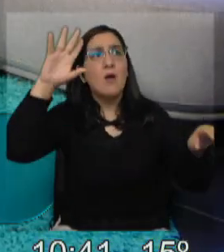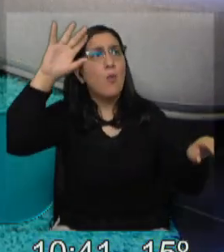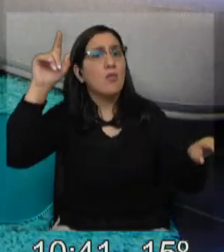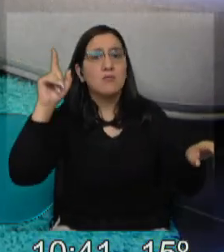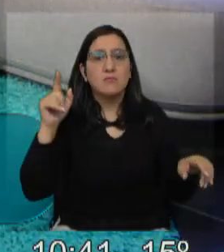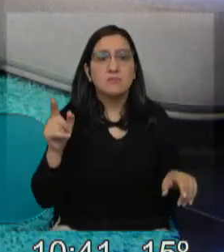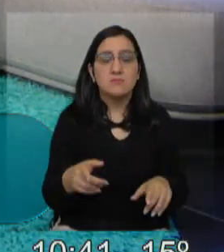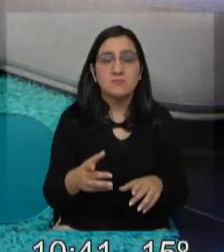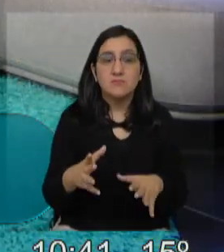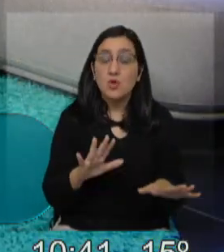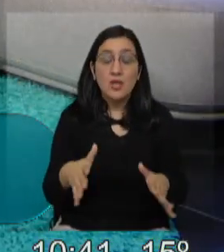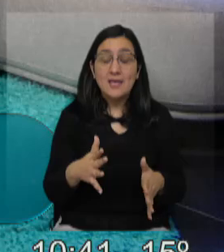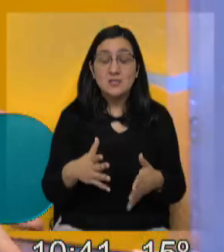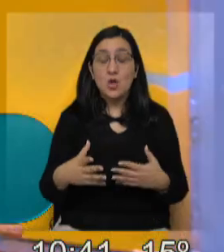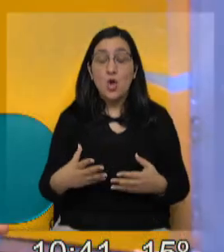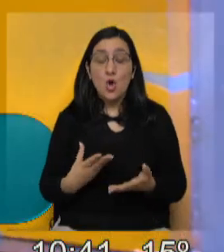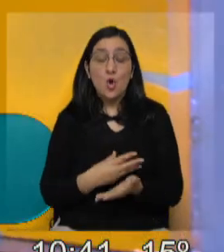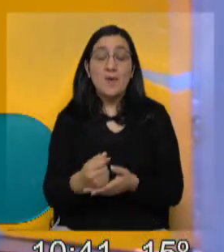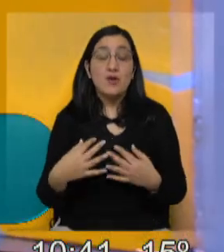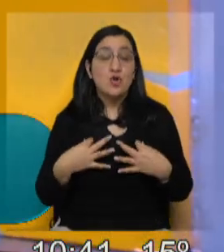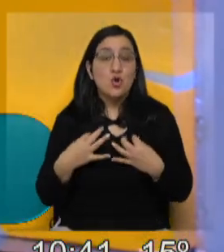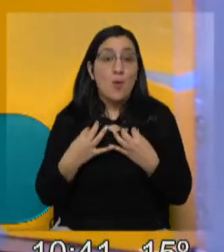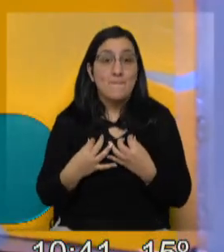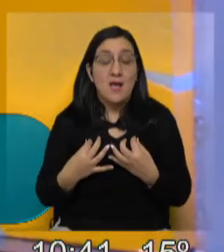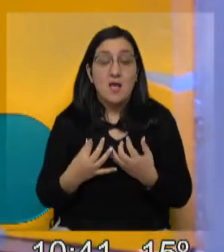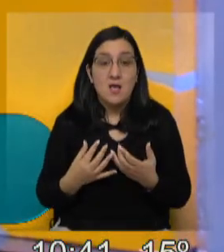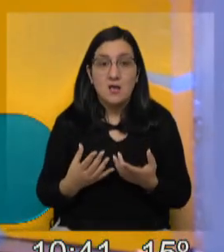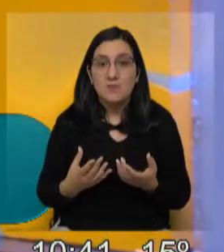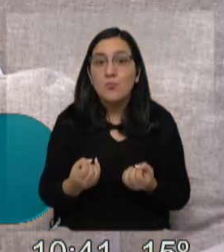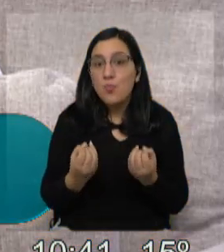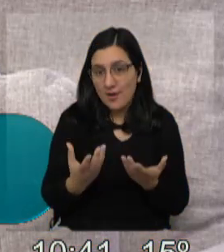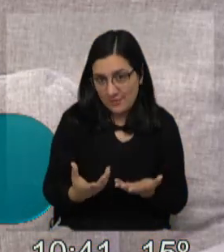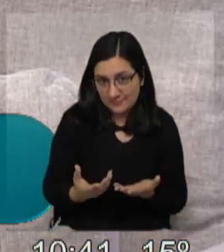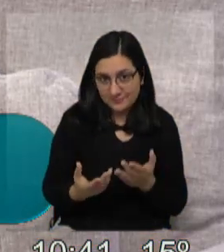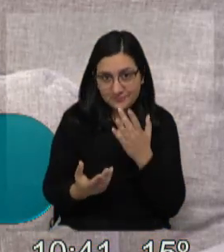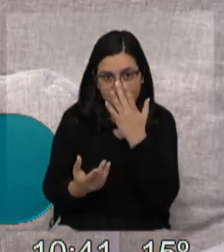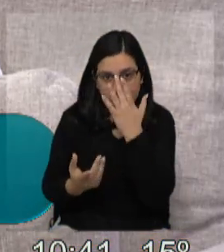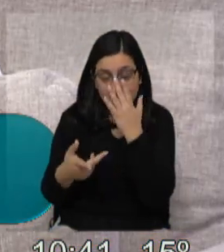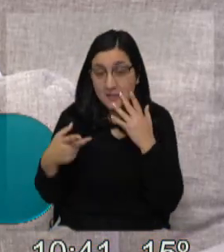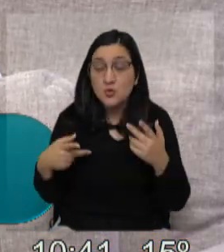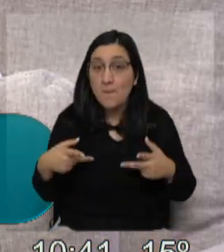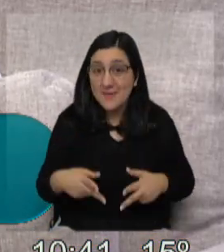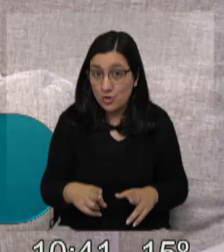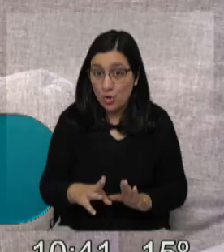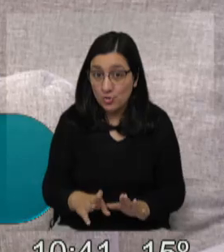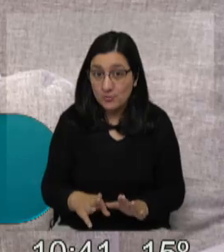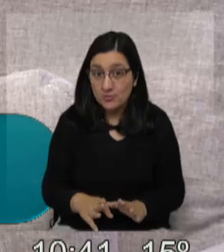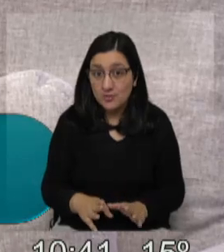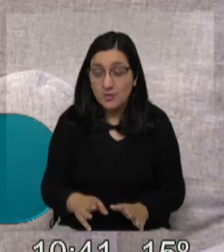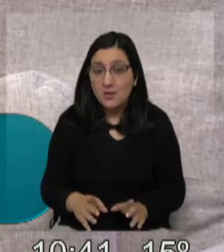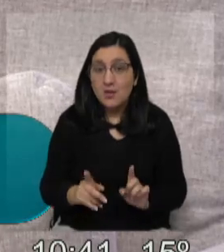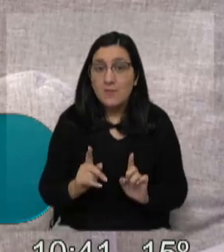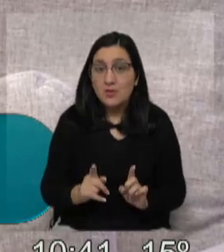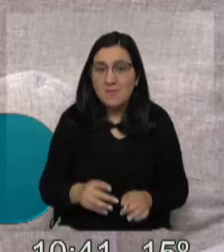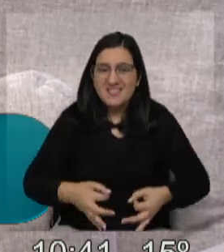lo pongo. ¿Pero qué sería comprar ropa con intención? ¿Qué comprar con intención es un método, pero más allá, para hacerlo